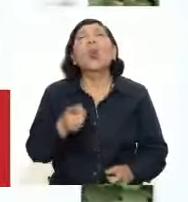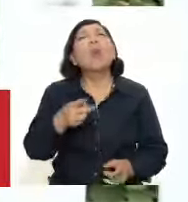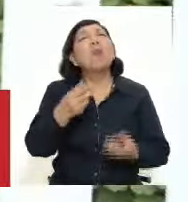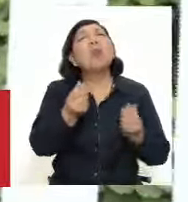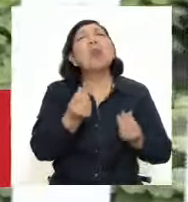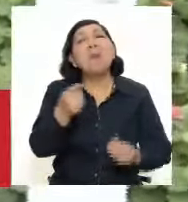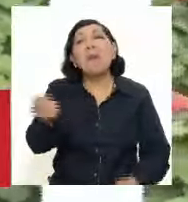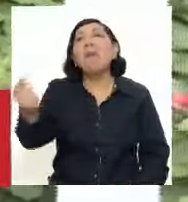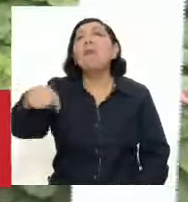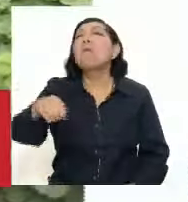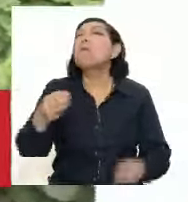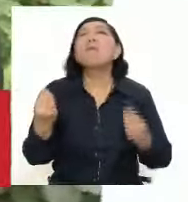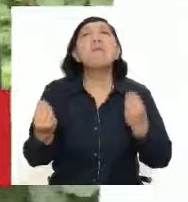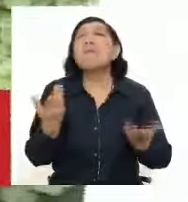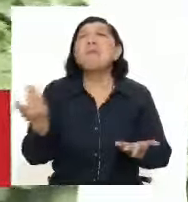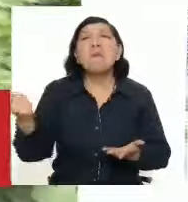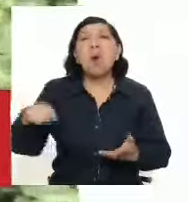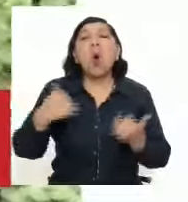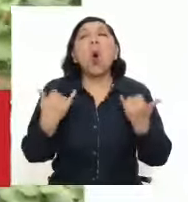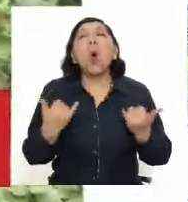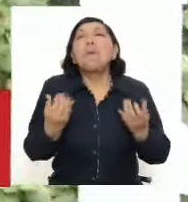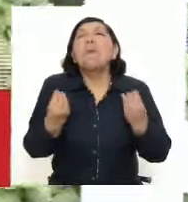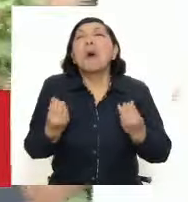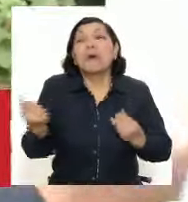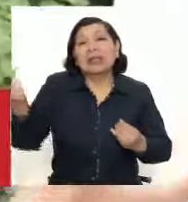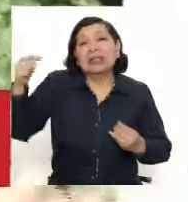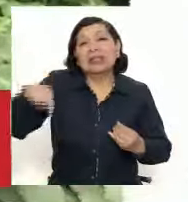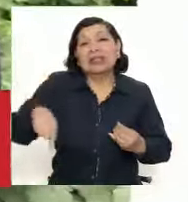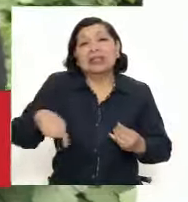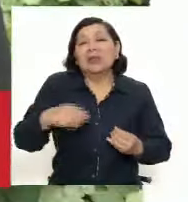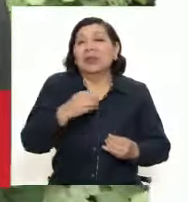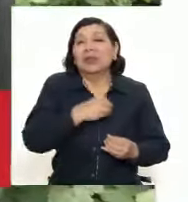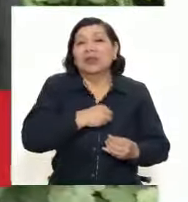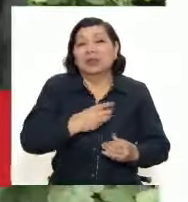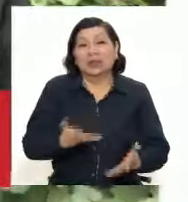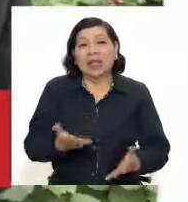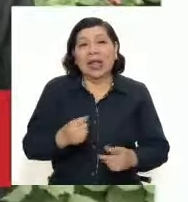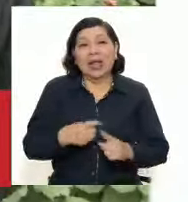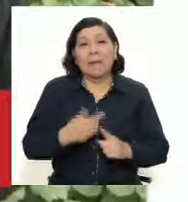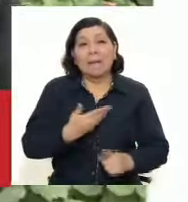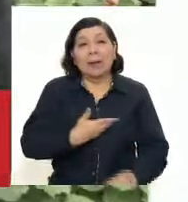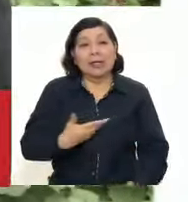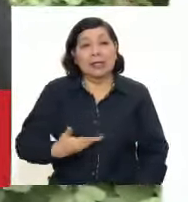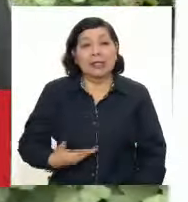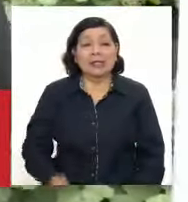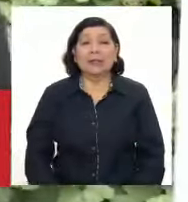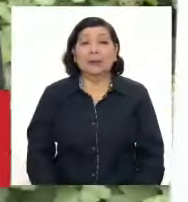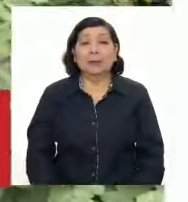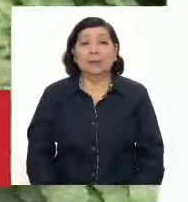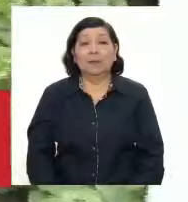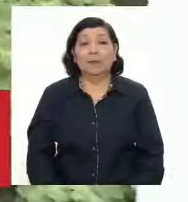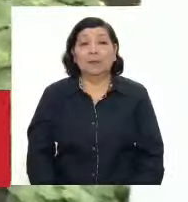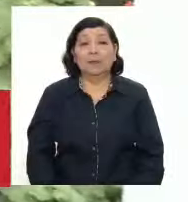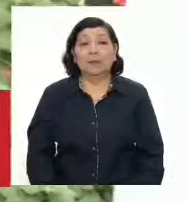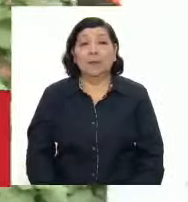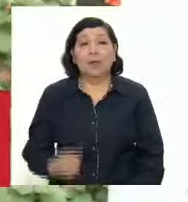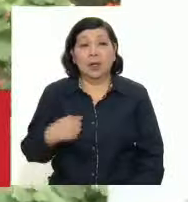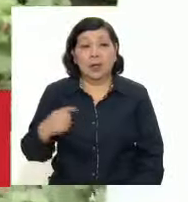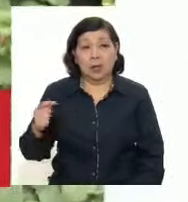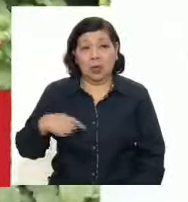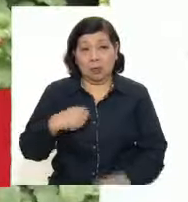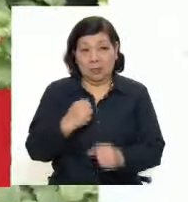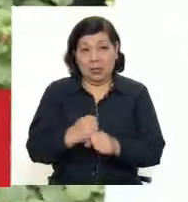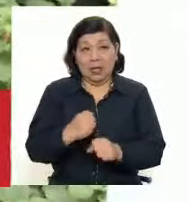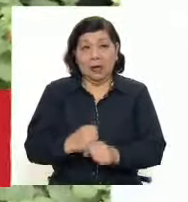la razón, la motivación que te trae hoy para venir a darle el último adiós al expresidente? Yo vengo de mi